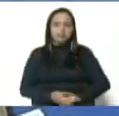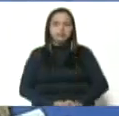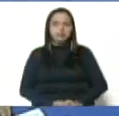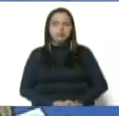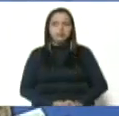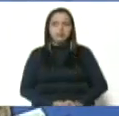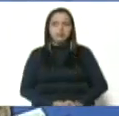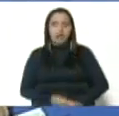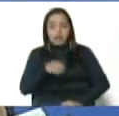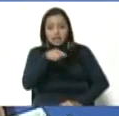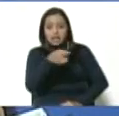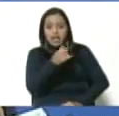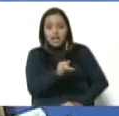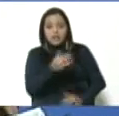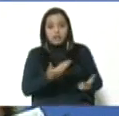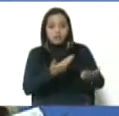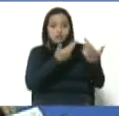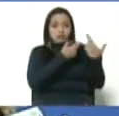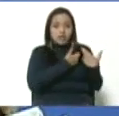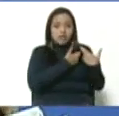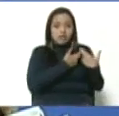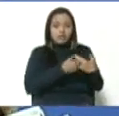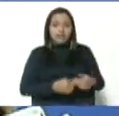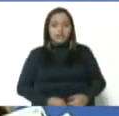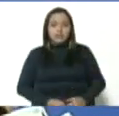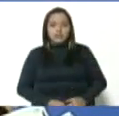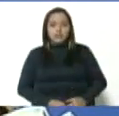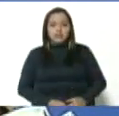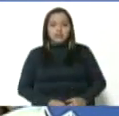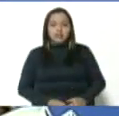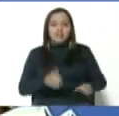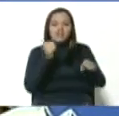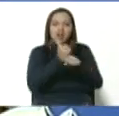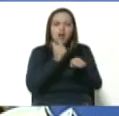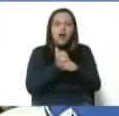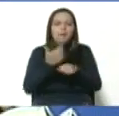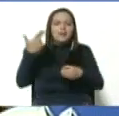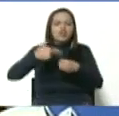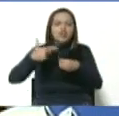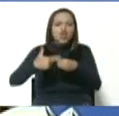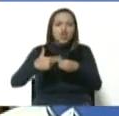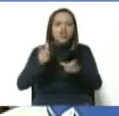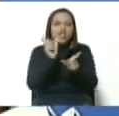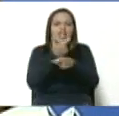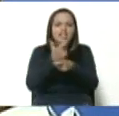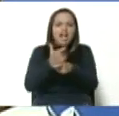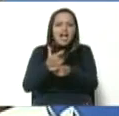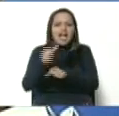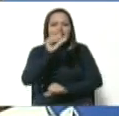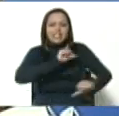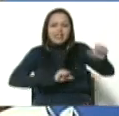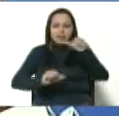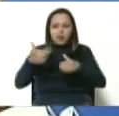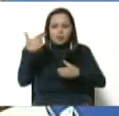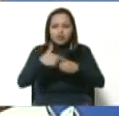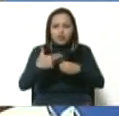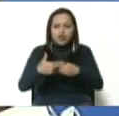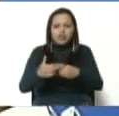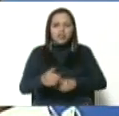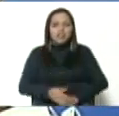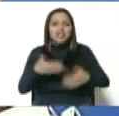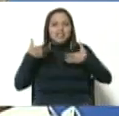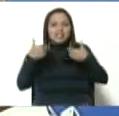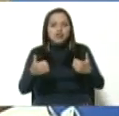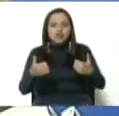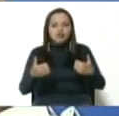aquí presentes representantes de los sectores petroleros, gasíferos, petroquímicos, del sector público, de la salud,